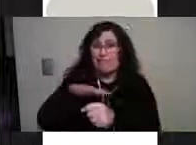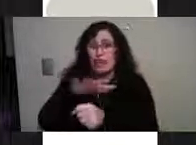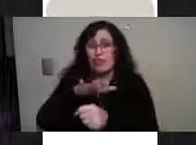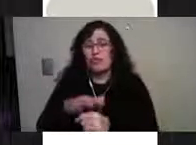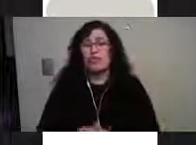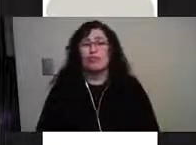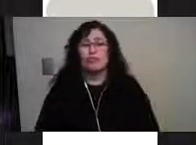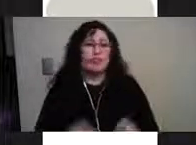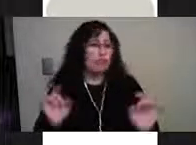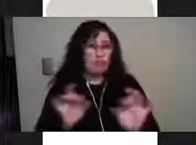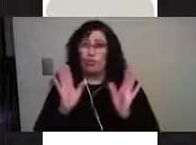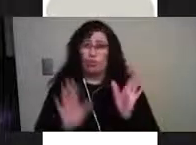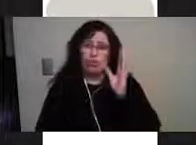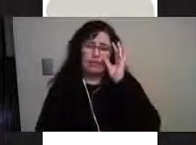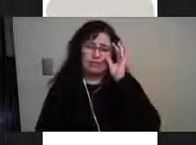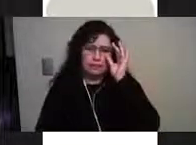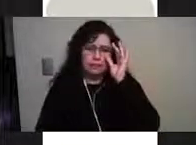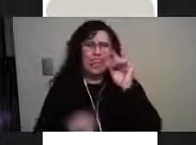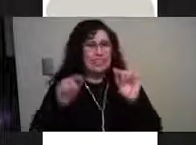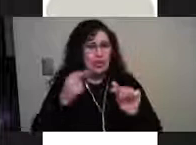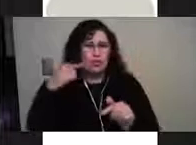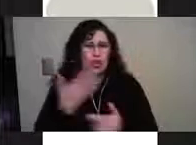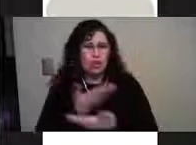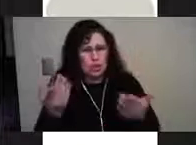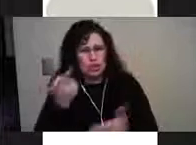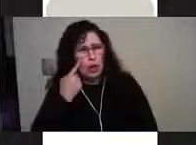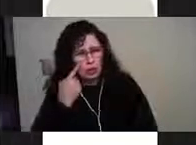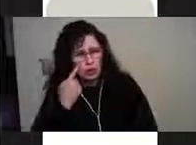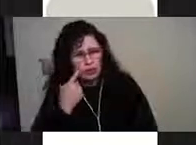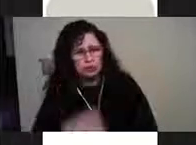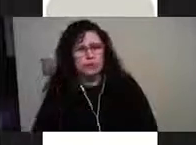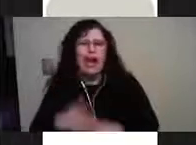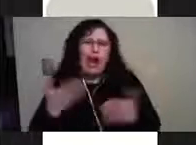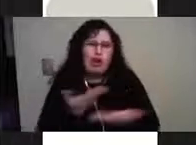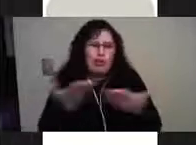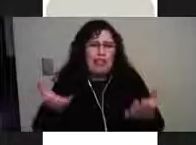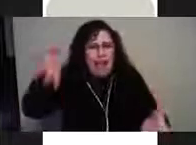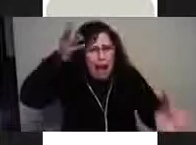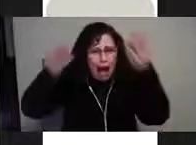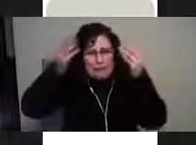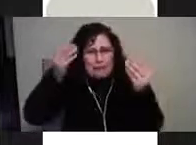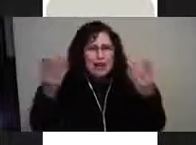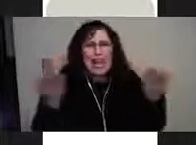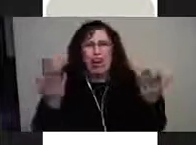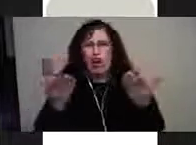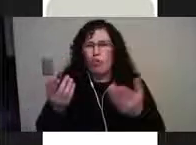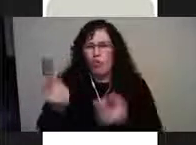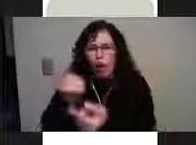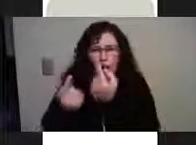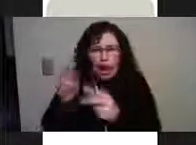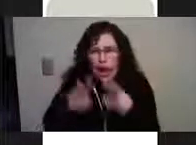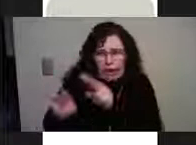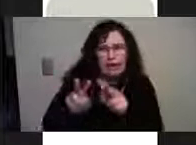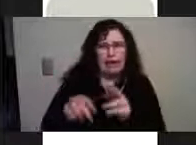puedan ver, ¿ya? Entonces es importante poder verbalizarlo en esta etapa de ahora para que de cierta manera lo tengan presente al